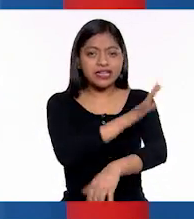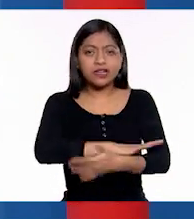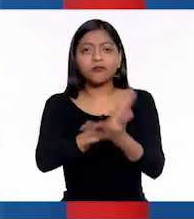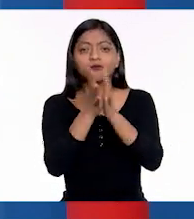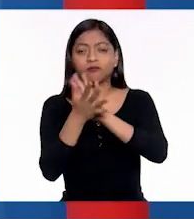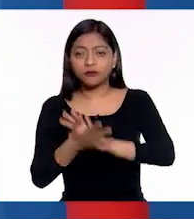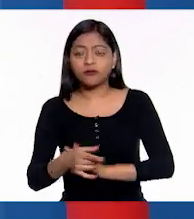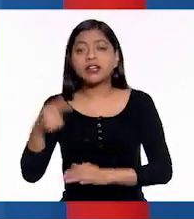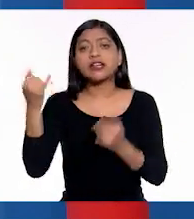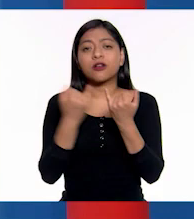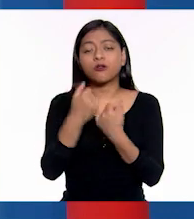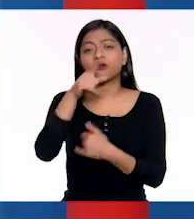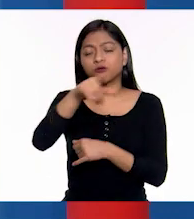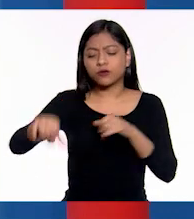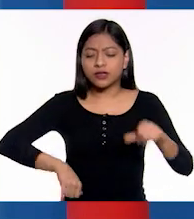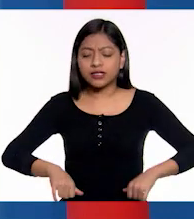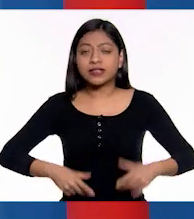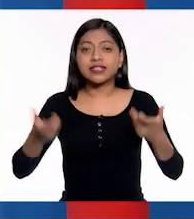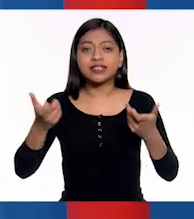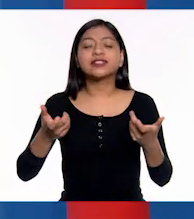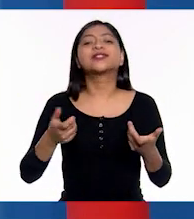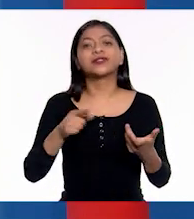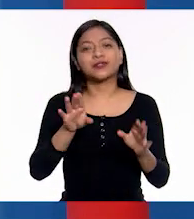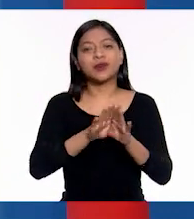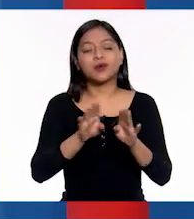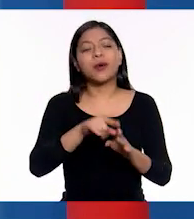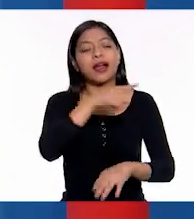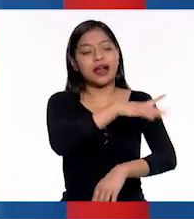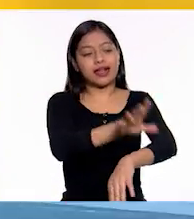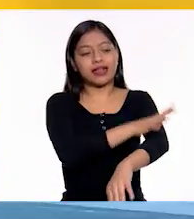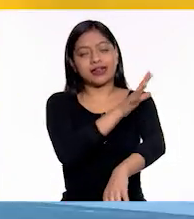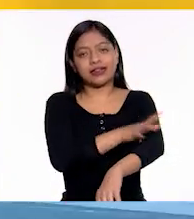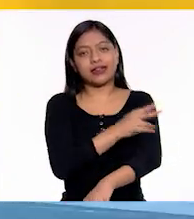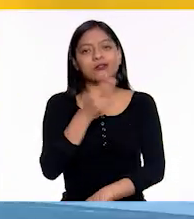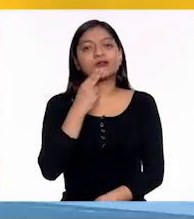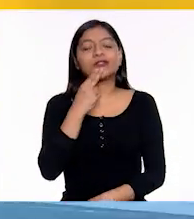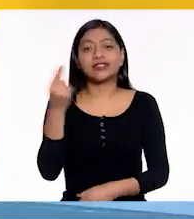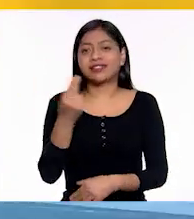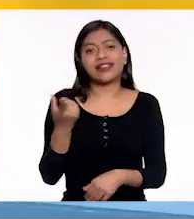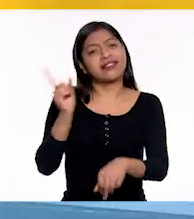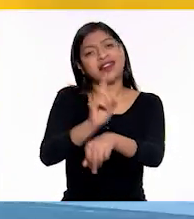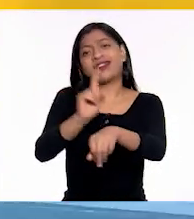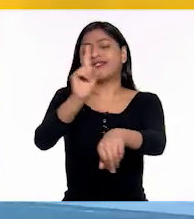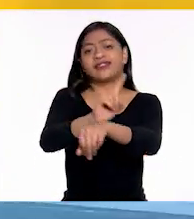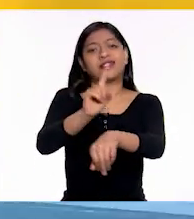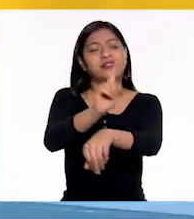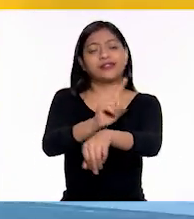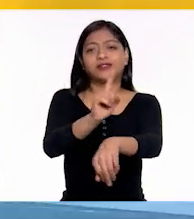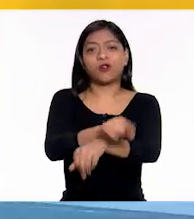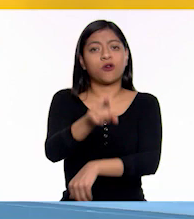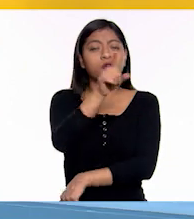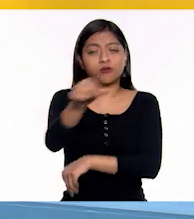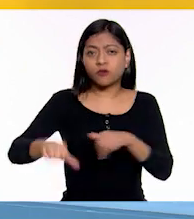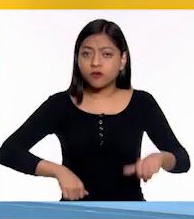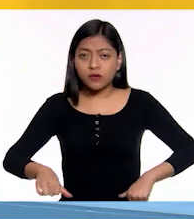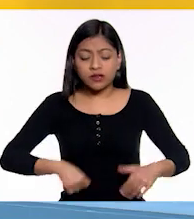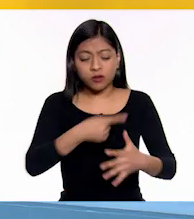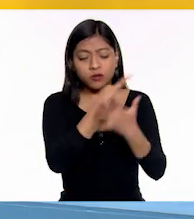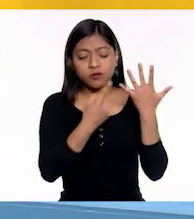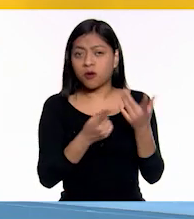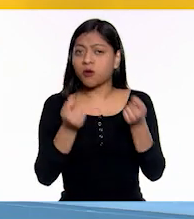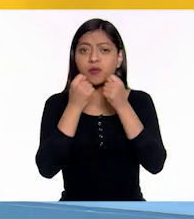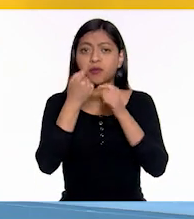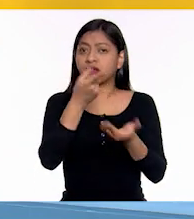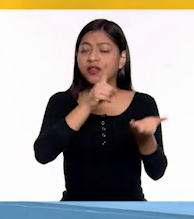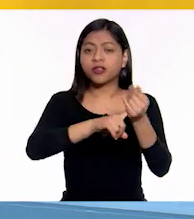y en nuestras actividades son producidas por algún tipo de energía. A diario, en todo lo que hacemos utilizamos la energía.